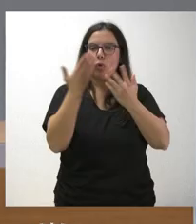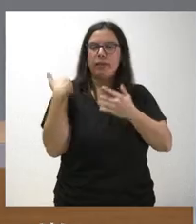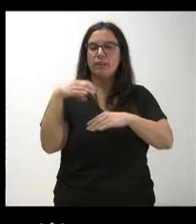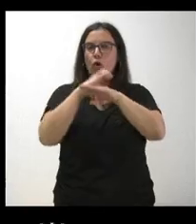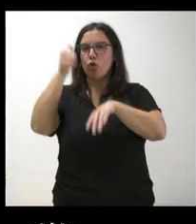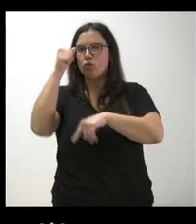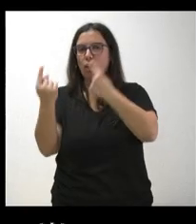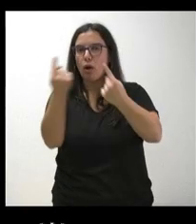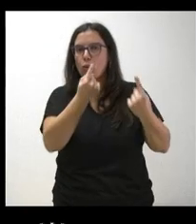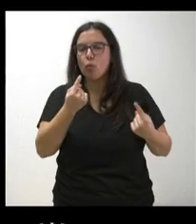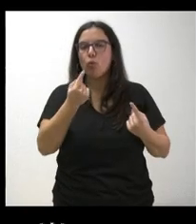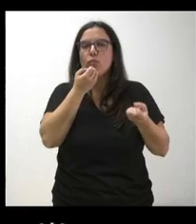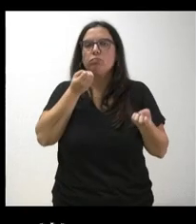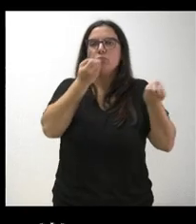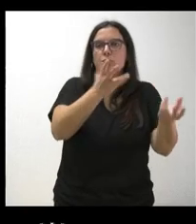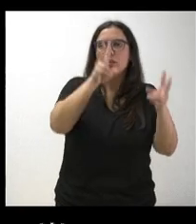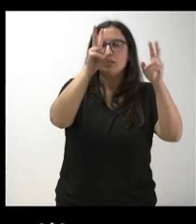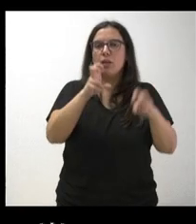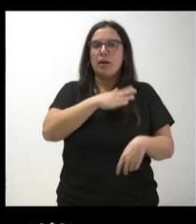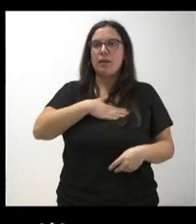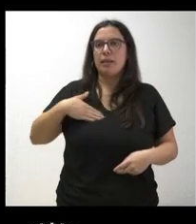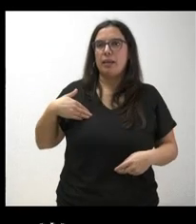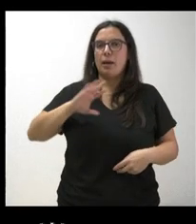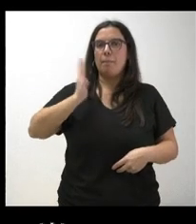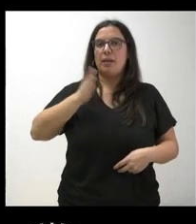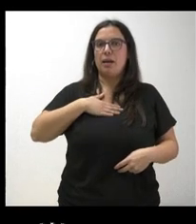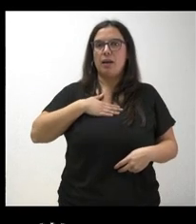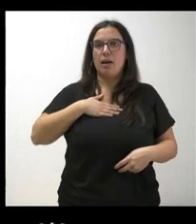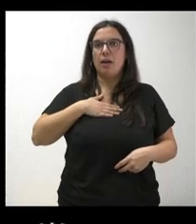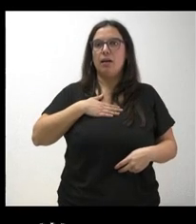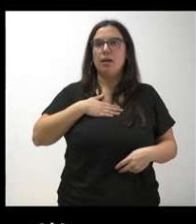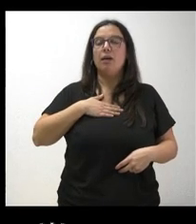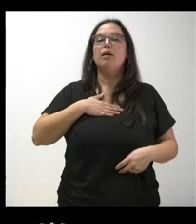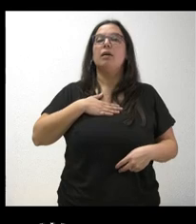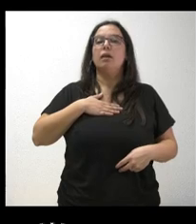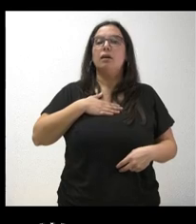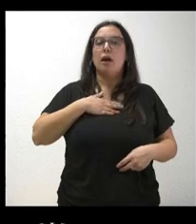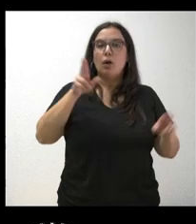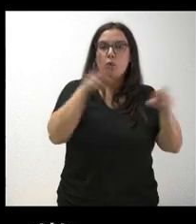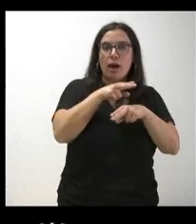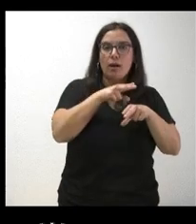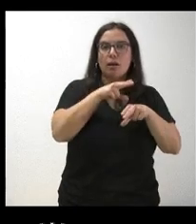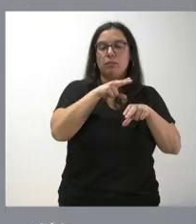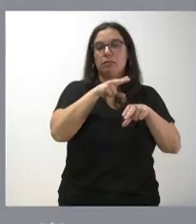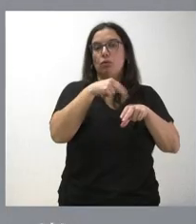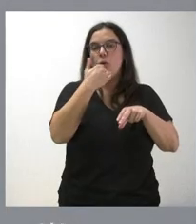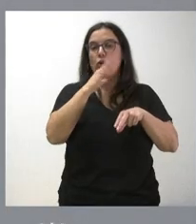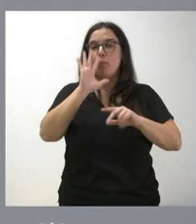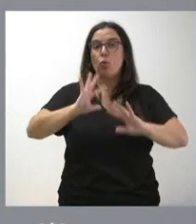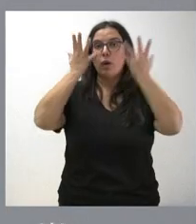de la decisión de igual anular su agenda para mañana porque va a seguir la huelga general convocada